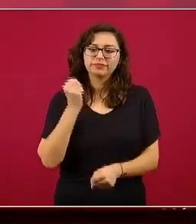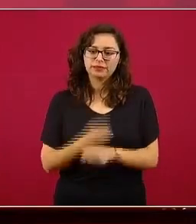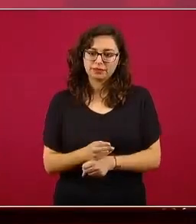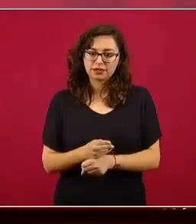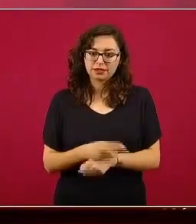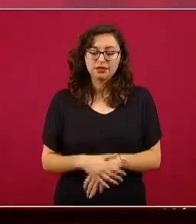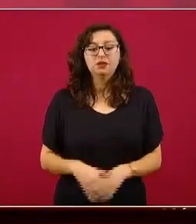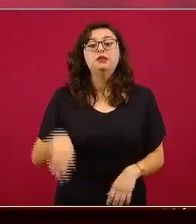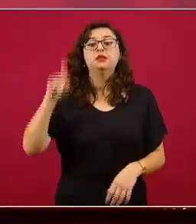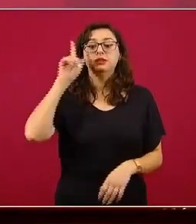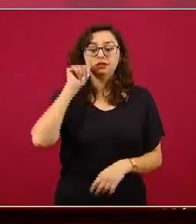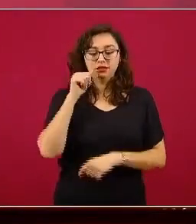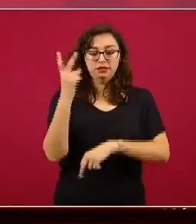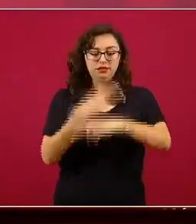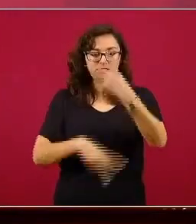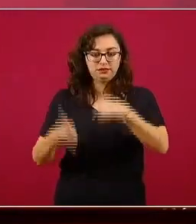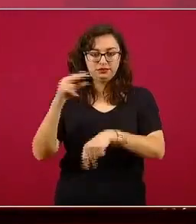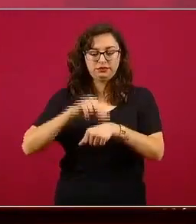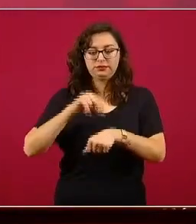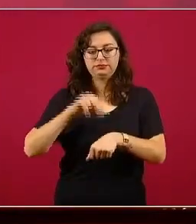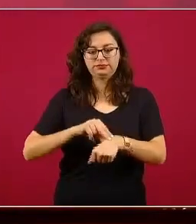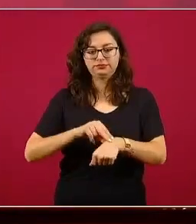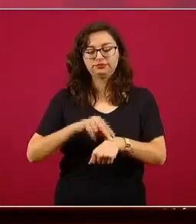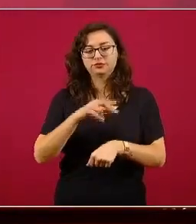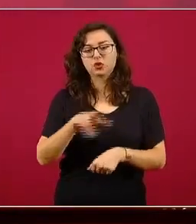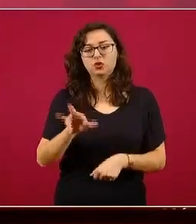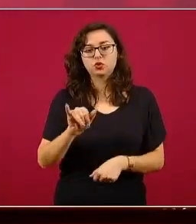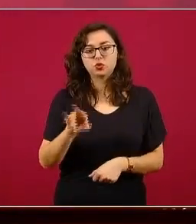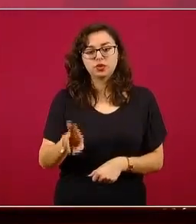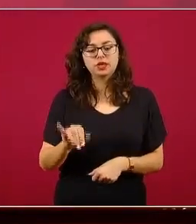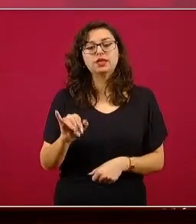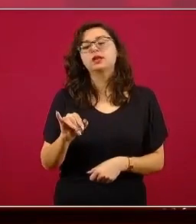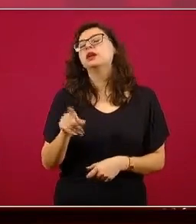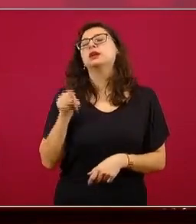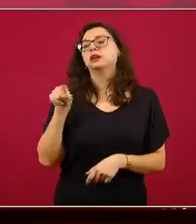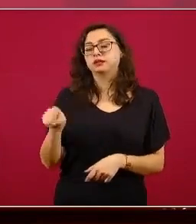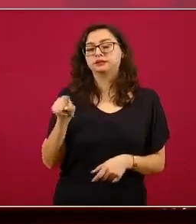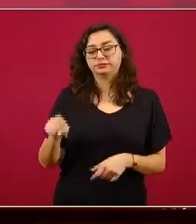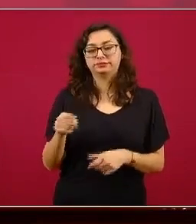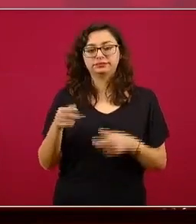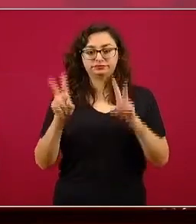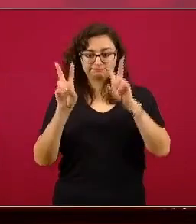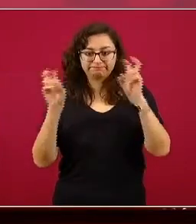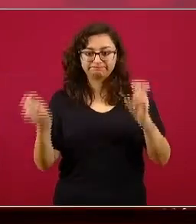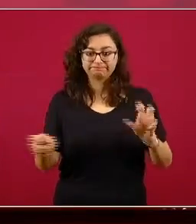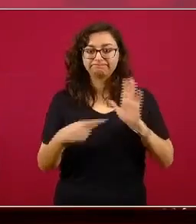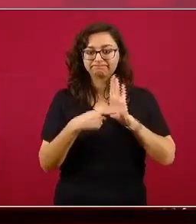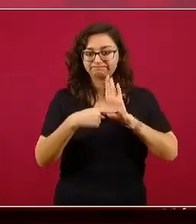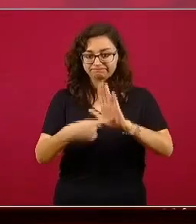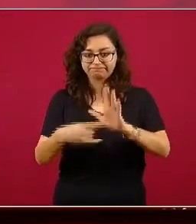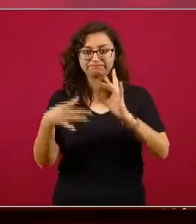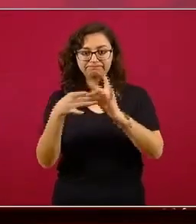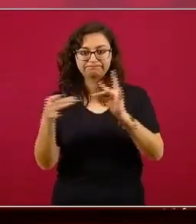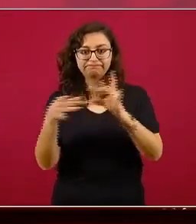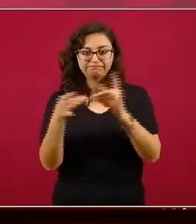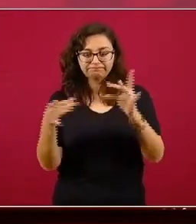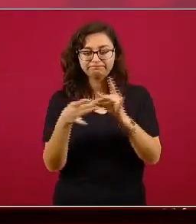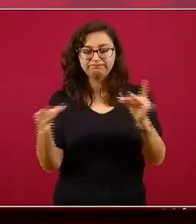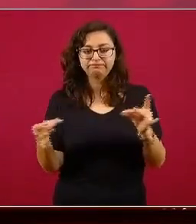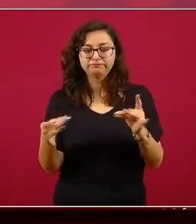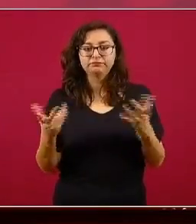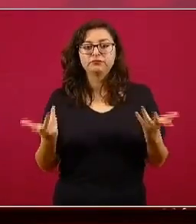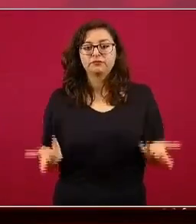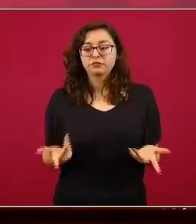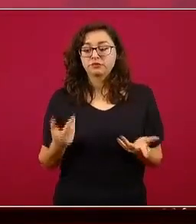a la conferencia el doctor Ruy López Ridaura, que le ha estado dando seguimiento, como ustedes saben, a este tema, y va a presentarlo en números, va a mostrar cómo,